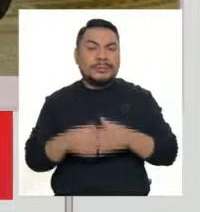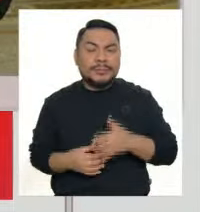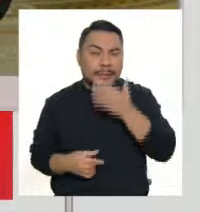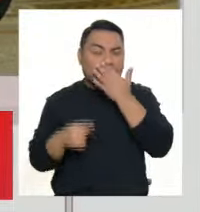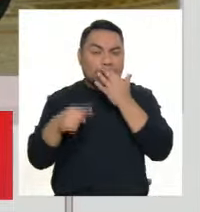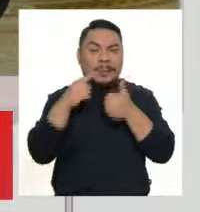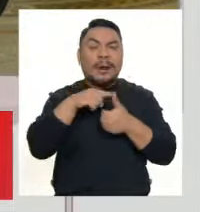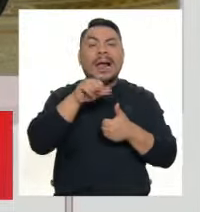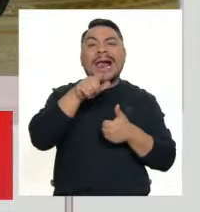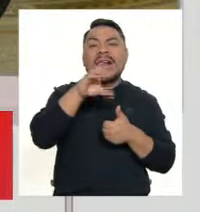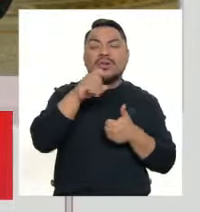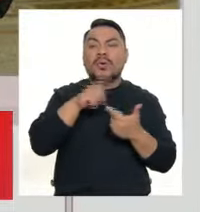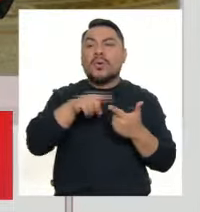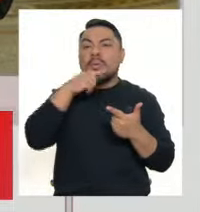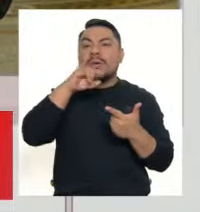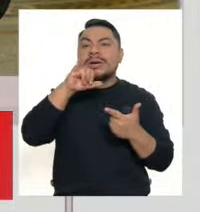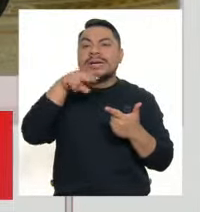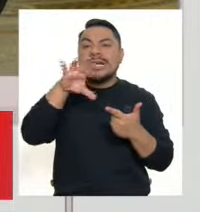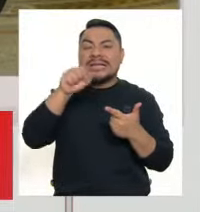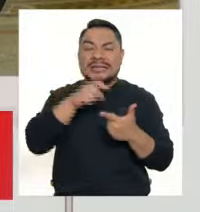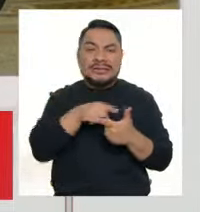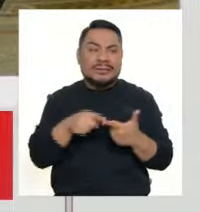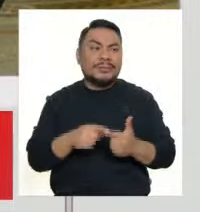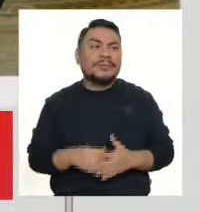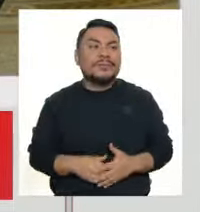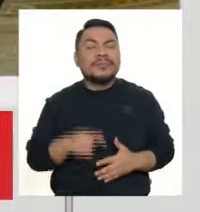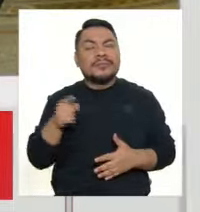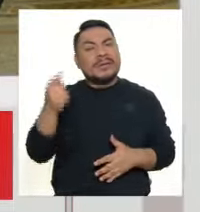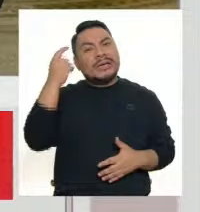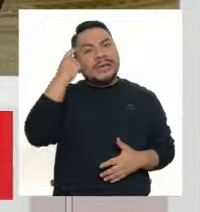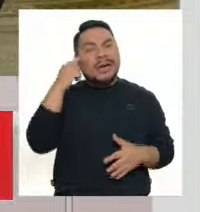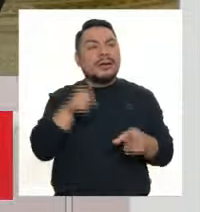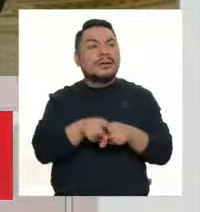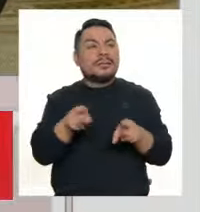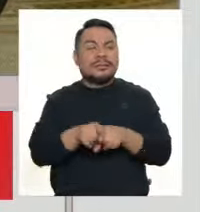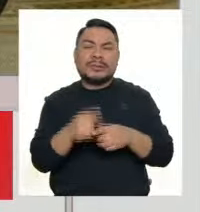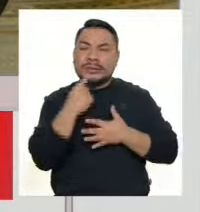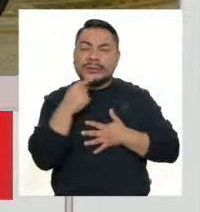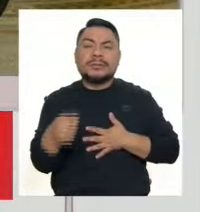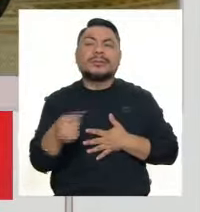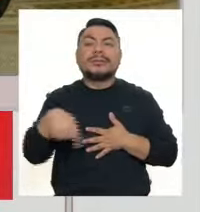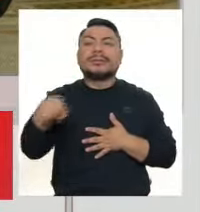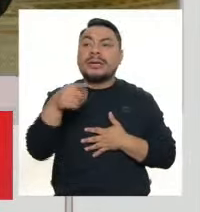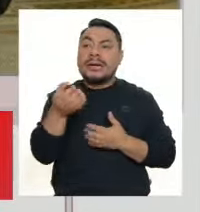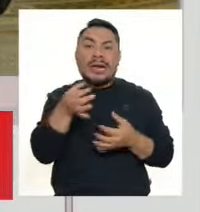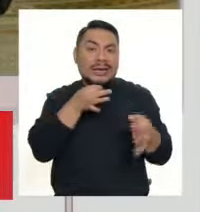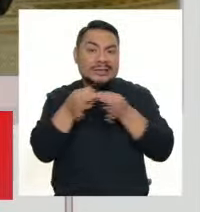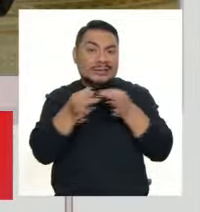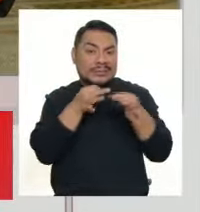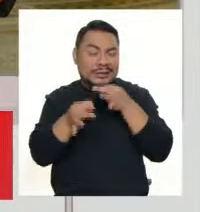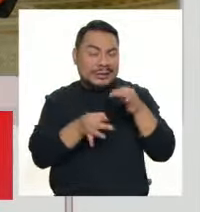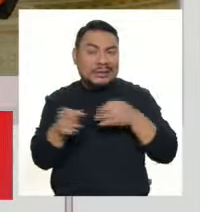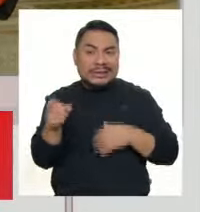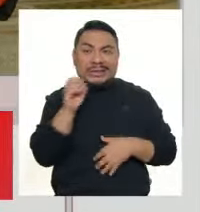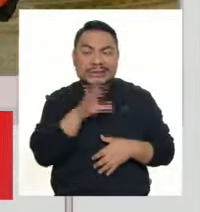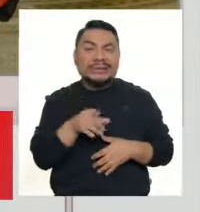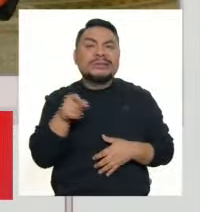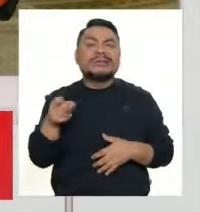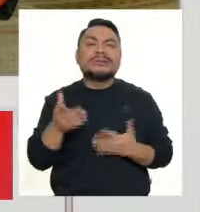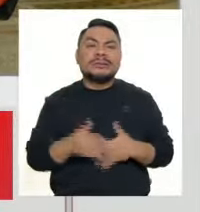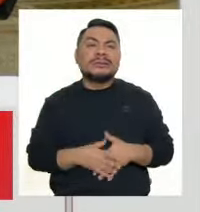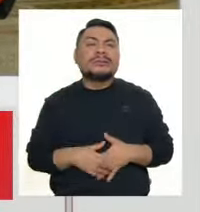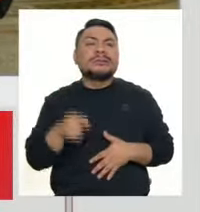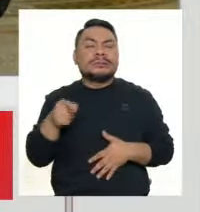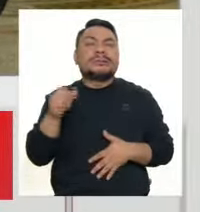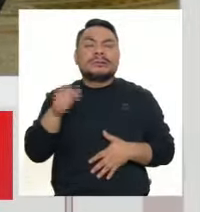Aldo Vázquez e Inés Tello. No se ha considerado, también se ha cuestionado entre los argumentos que se ha cuestionado